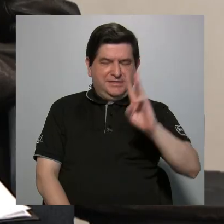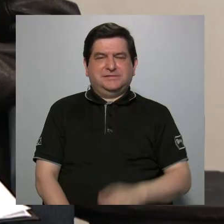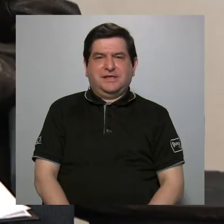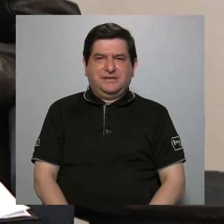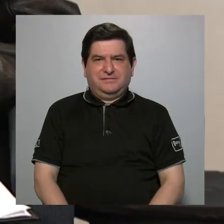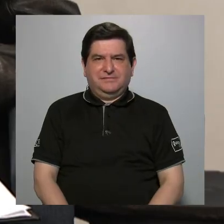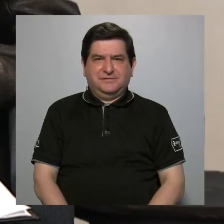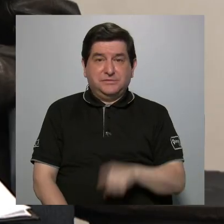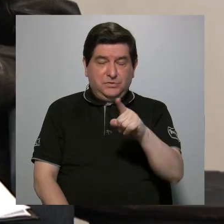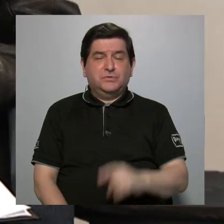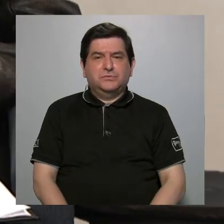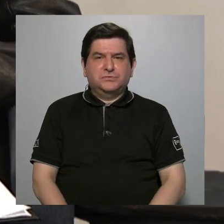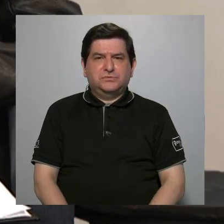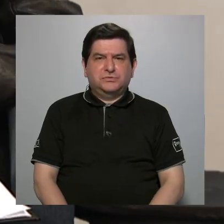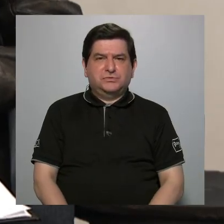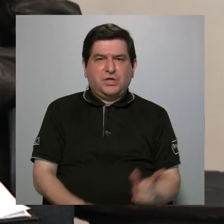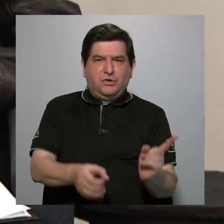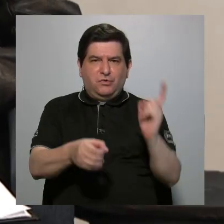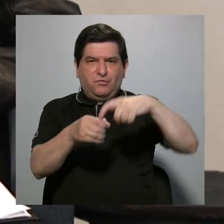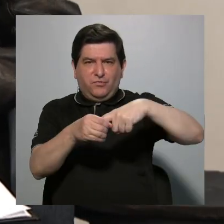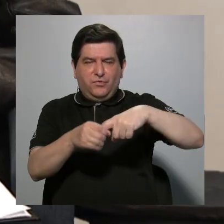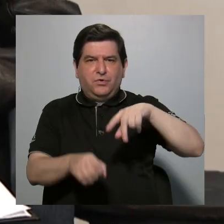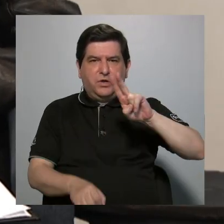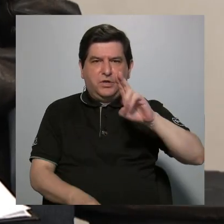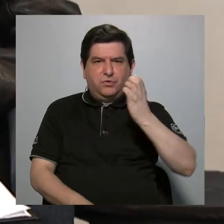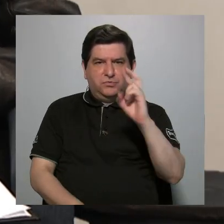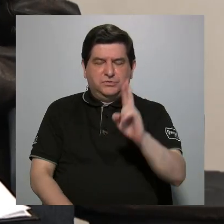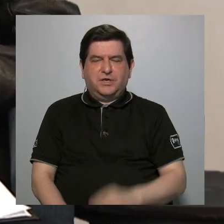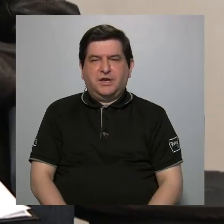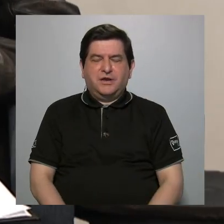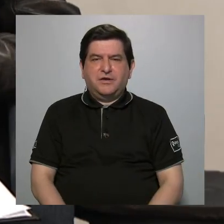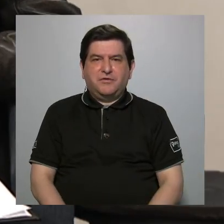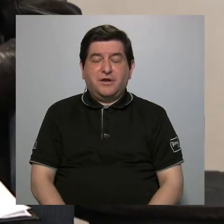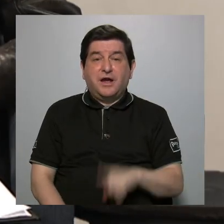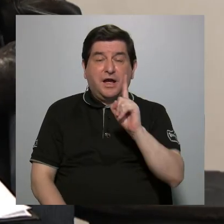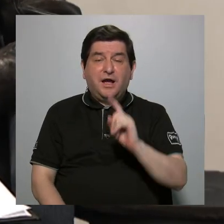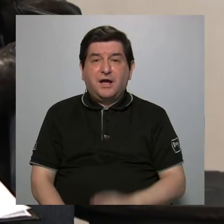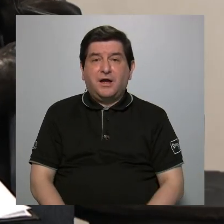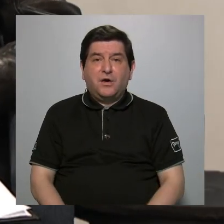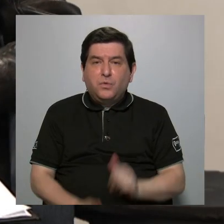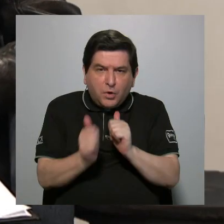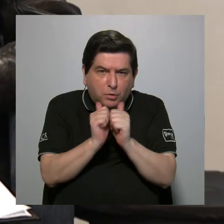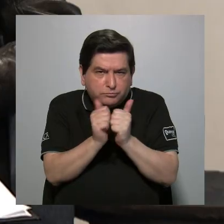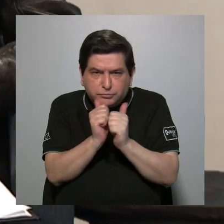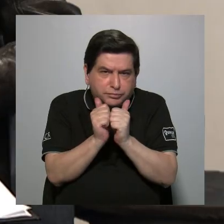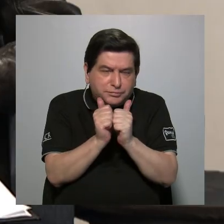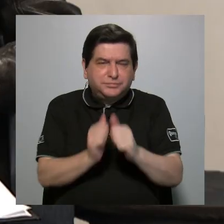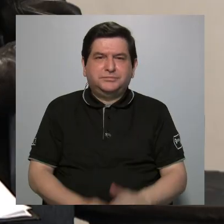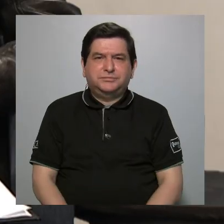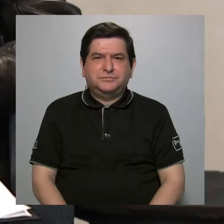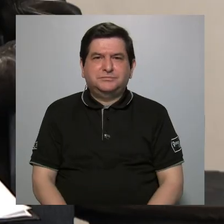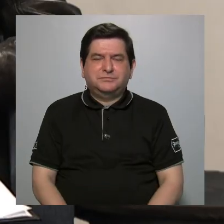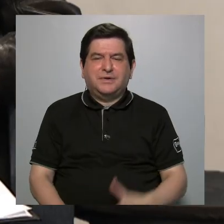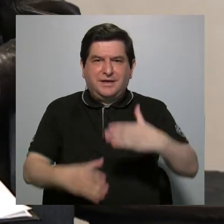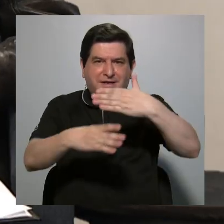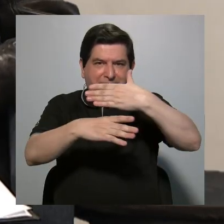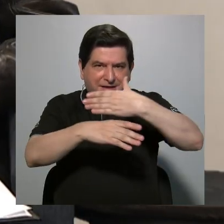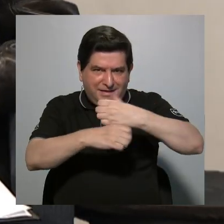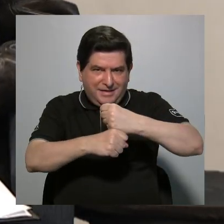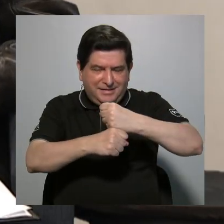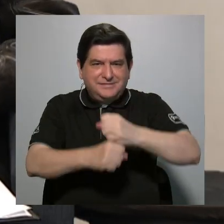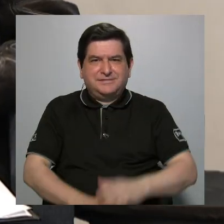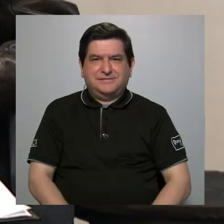1976, recién se integró usted a la Universidad de Costa Rica, se abre un concurso para